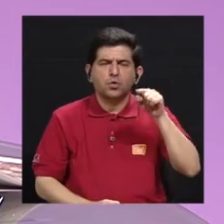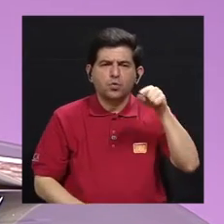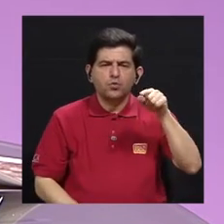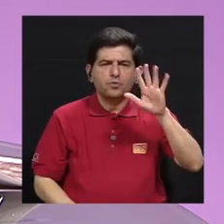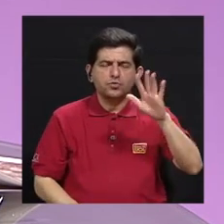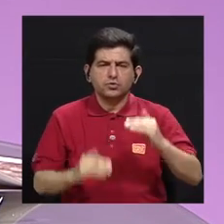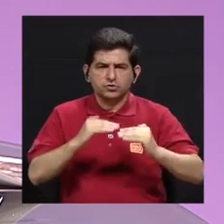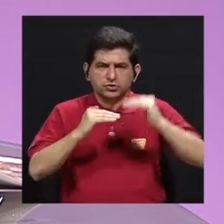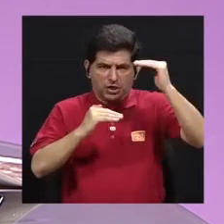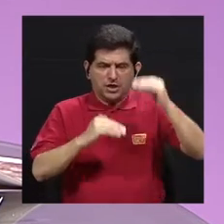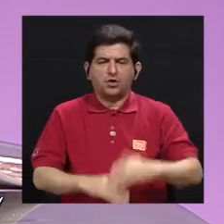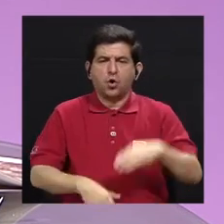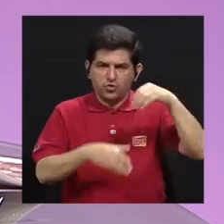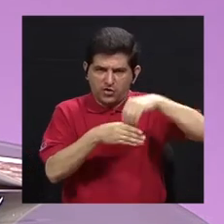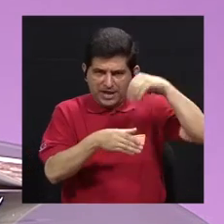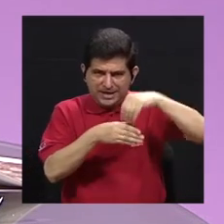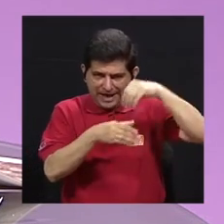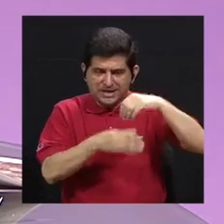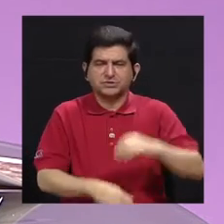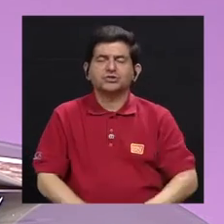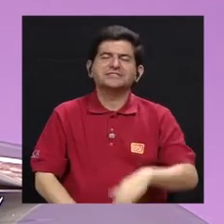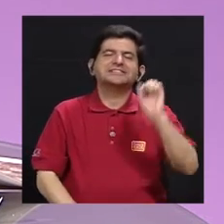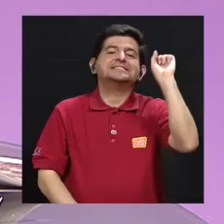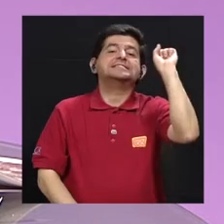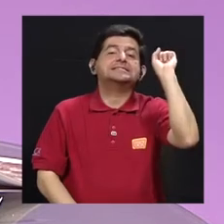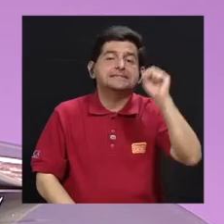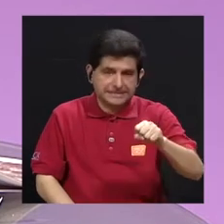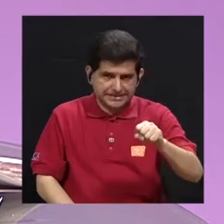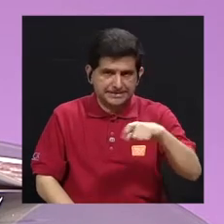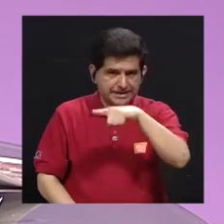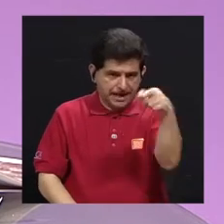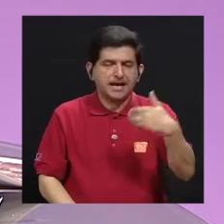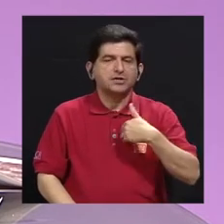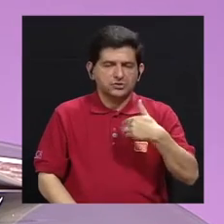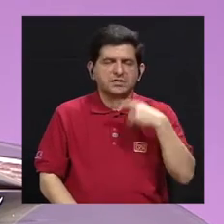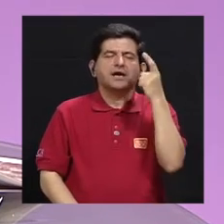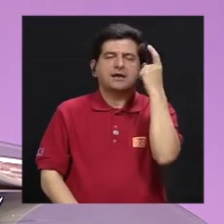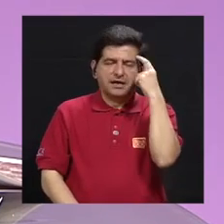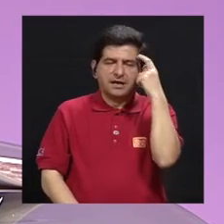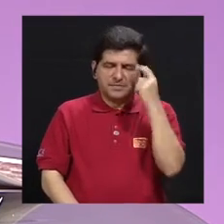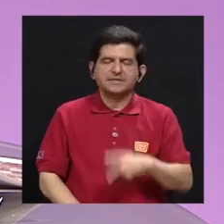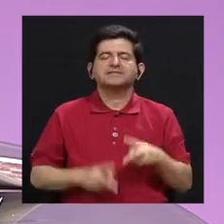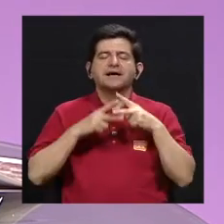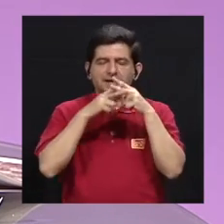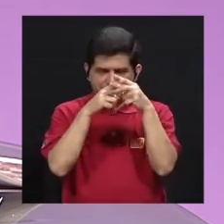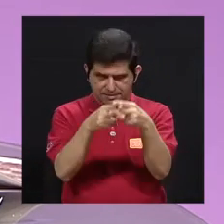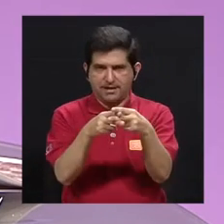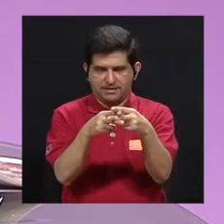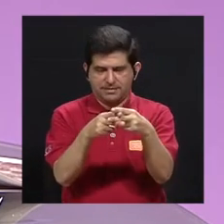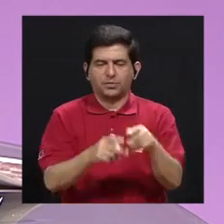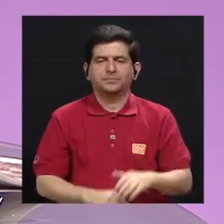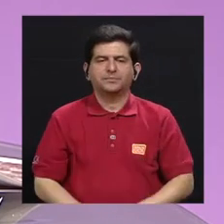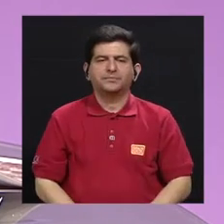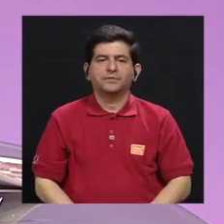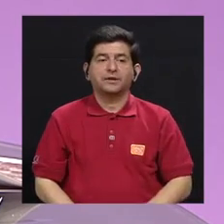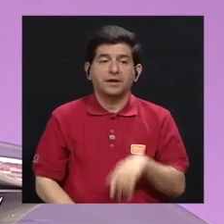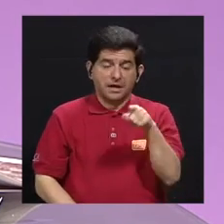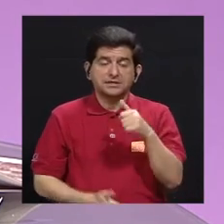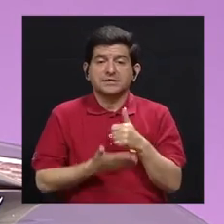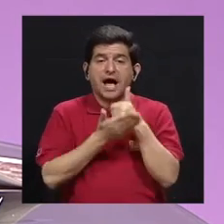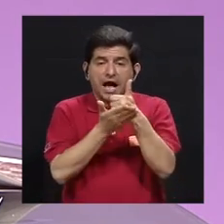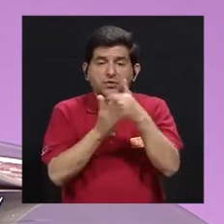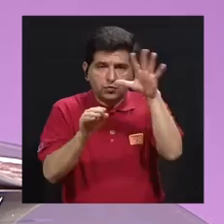1.5 para real estrato de ingresos este tienen que considerar el tema del crédito con